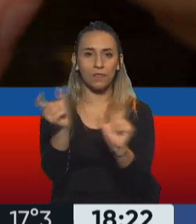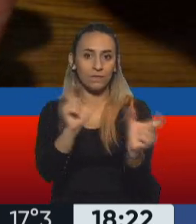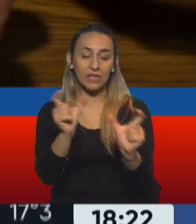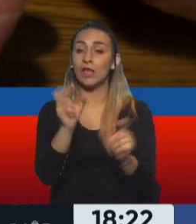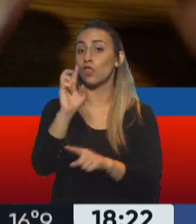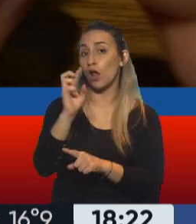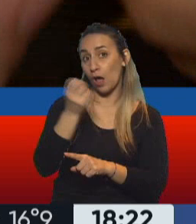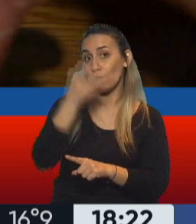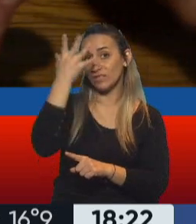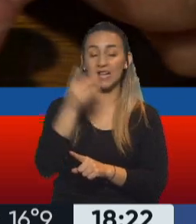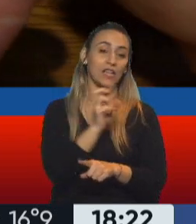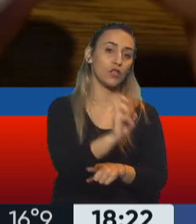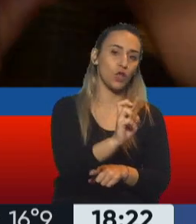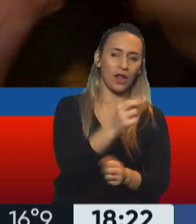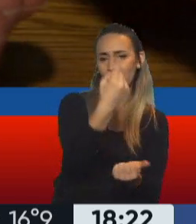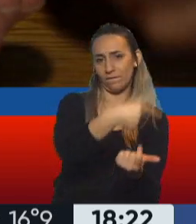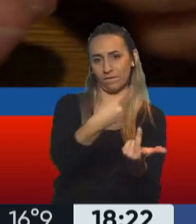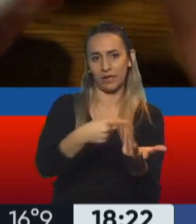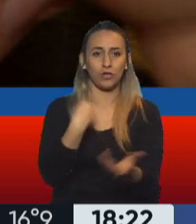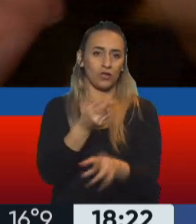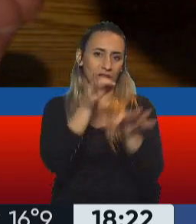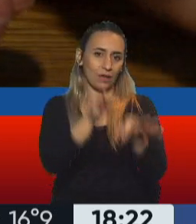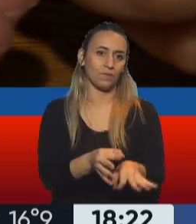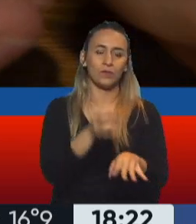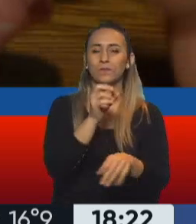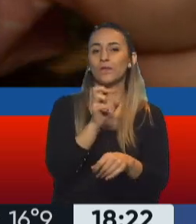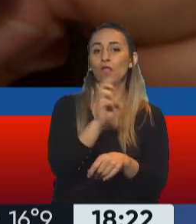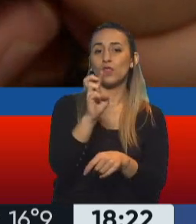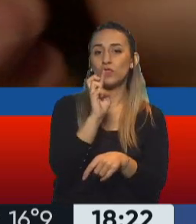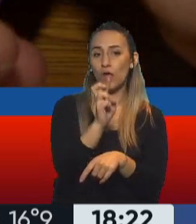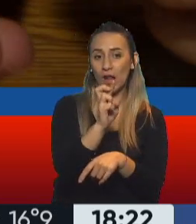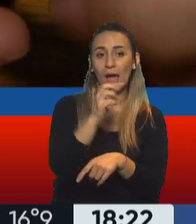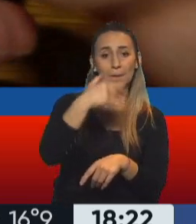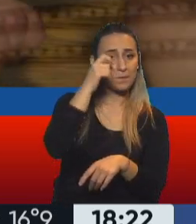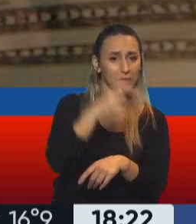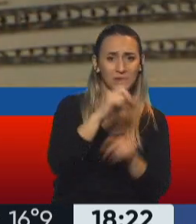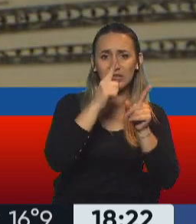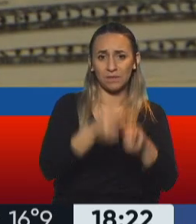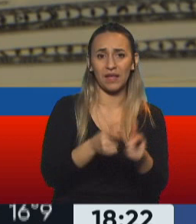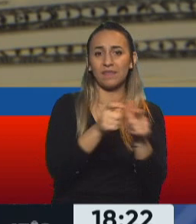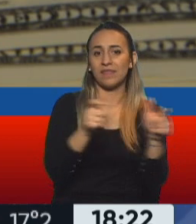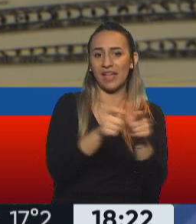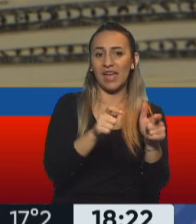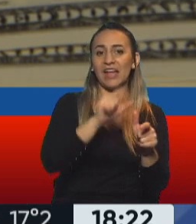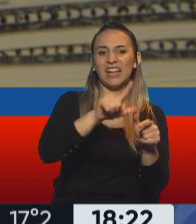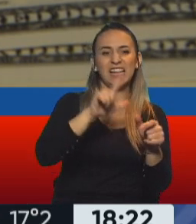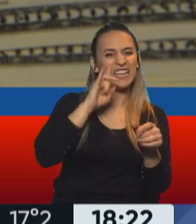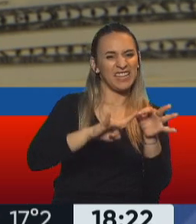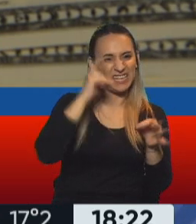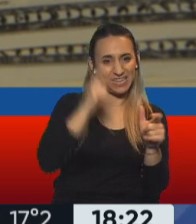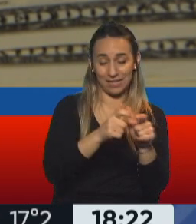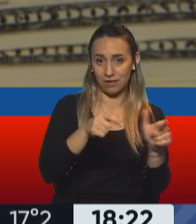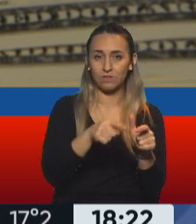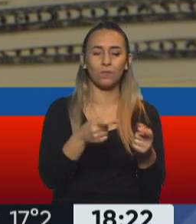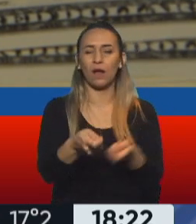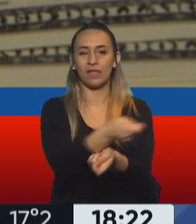dólar oficial y estos dólares paralelos que los conocemos como contado con liqui y dólar MEP, que son dólares básicamente que sirven para hacer operaciones como